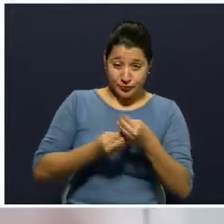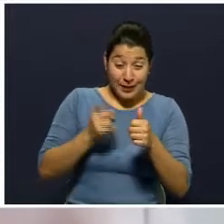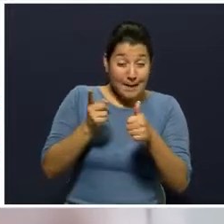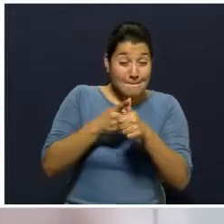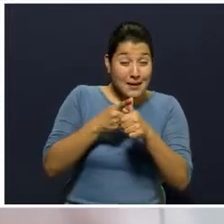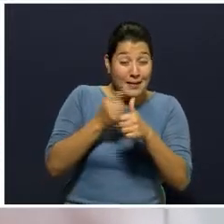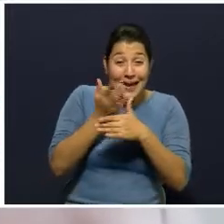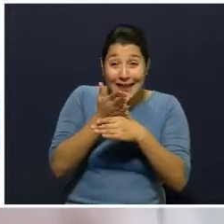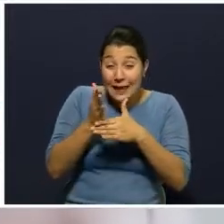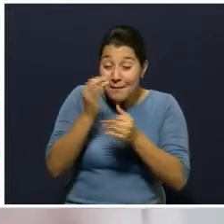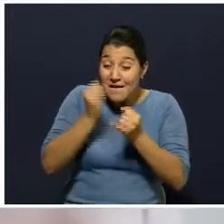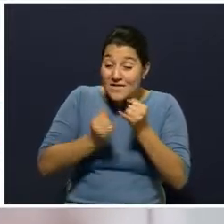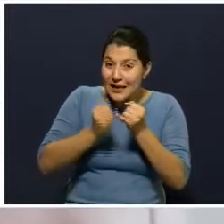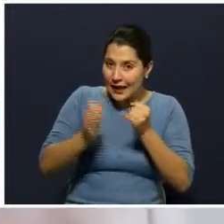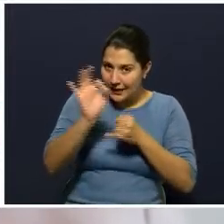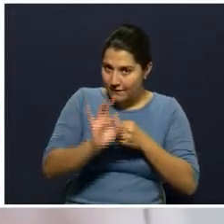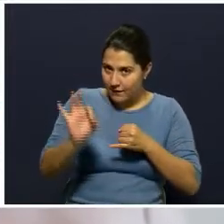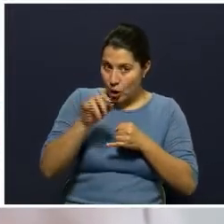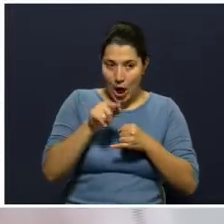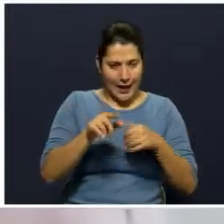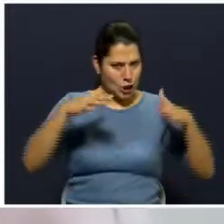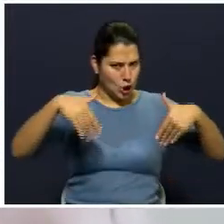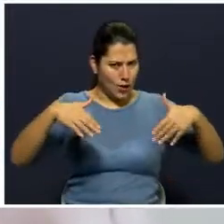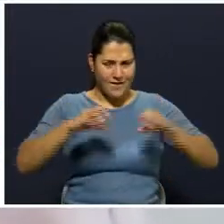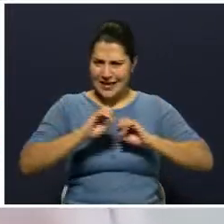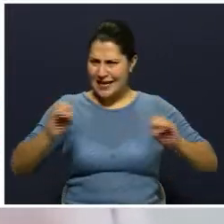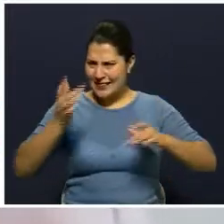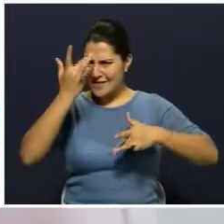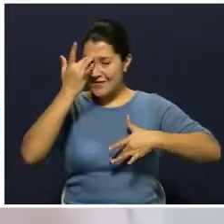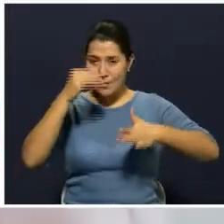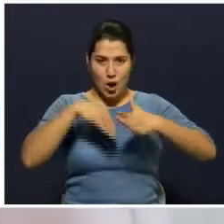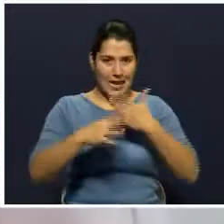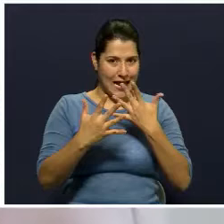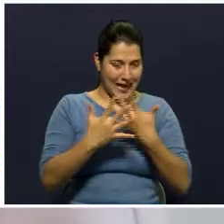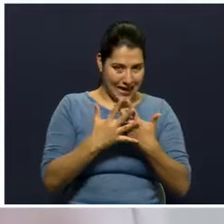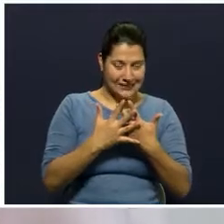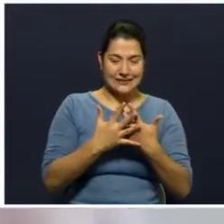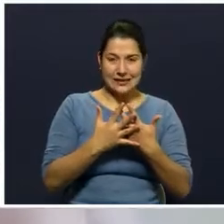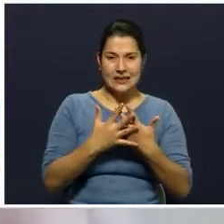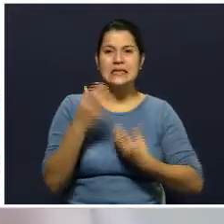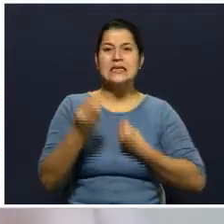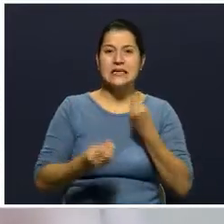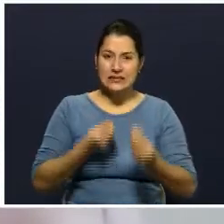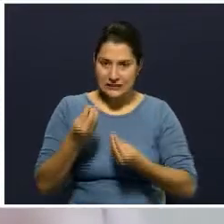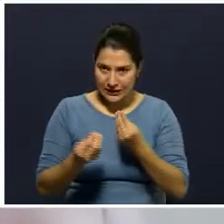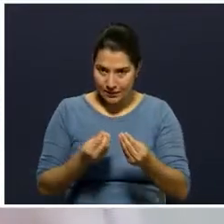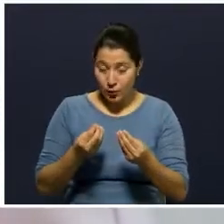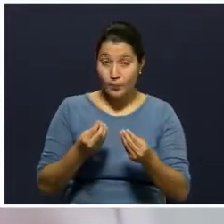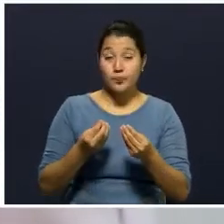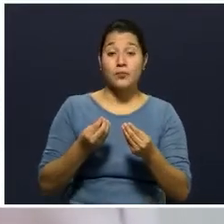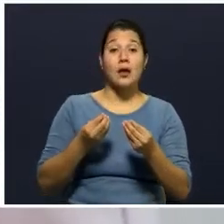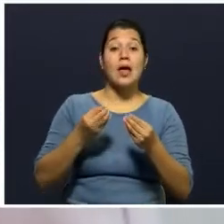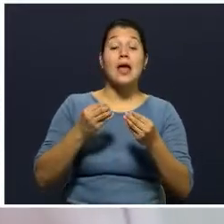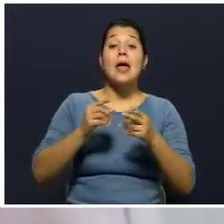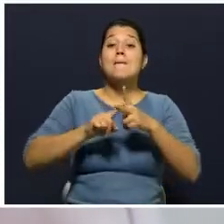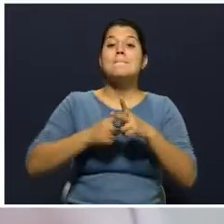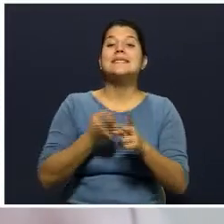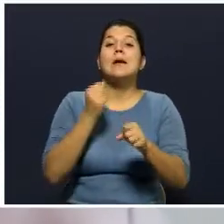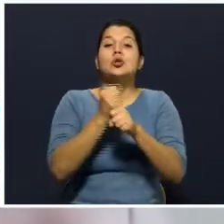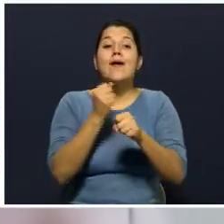febrero, le estoy hablando cuando todavía no teníamos casos en el sistema penitenciario nacional, consistió en trabajar justamente